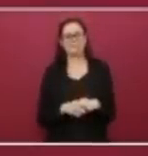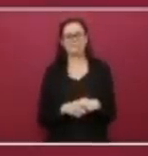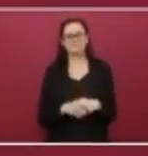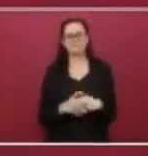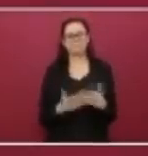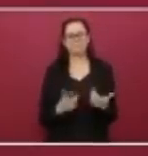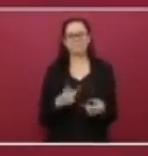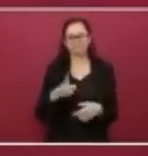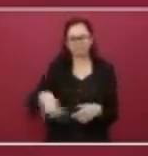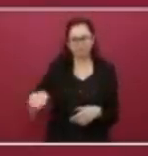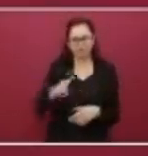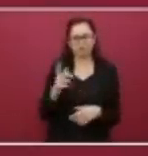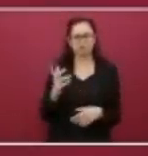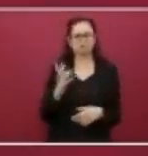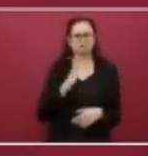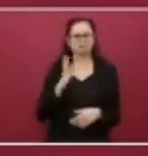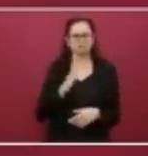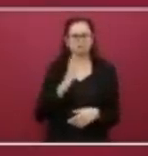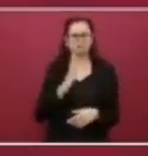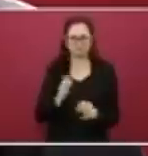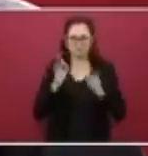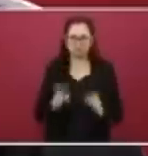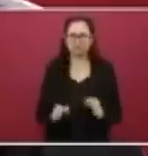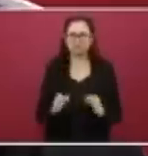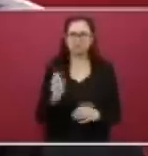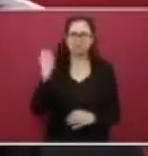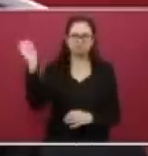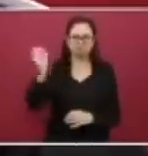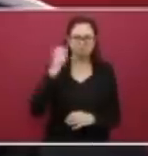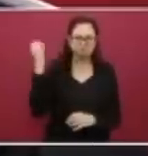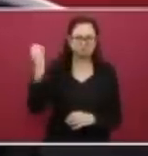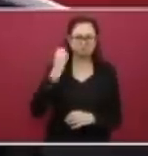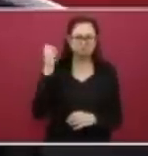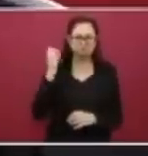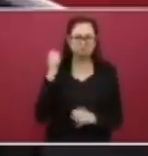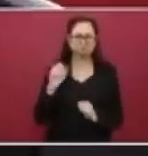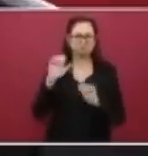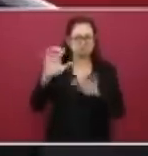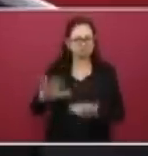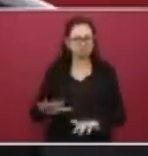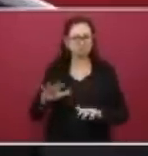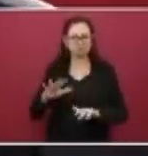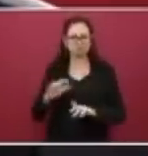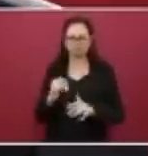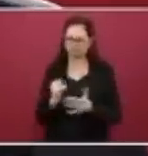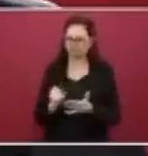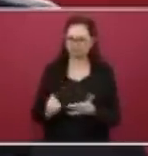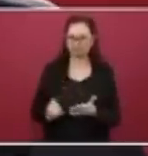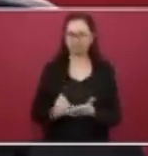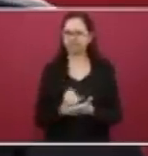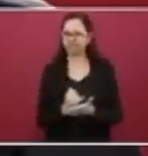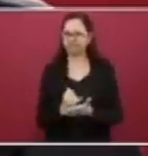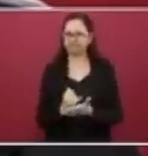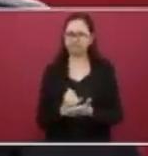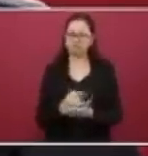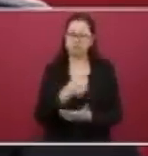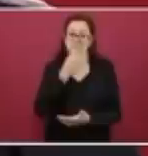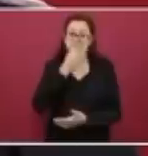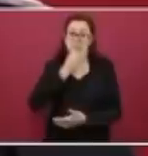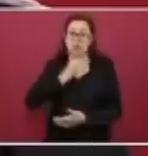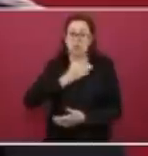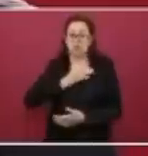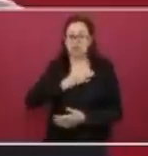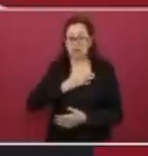asamblea la gente y tomaron la decisión ese es el informe que tengo